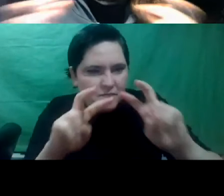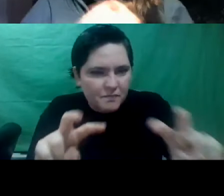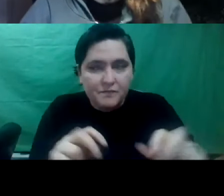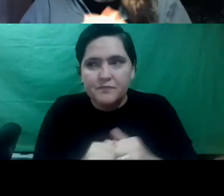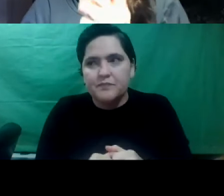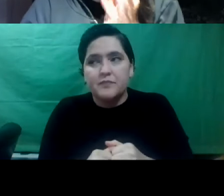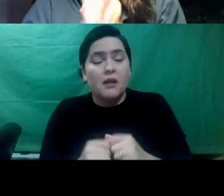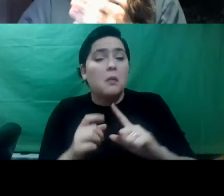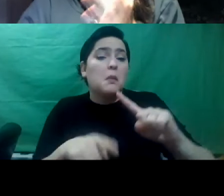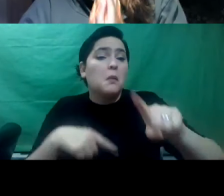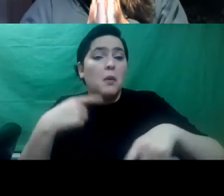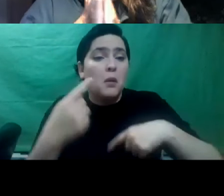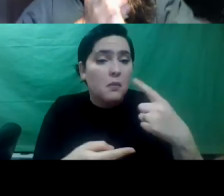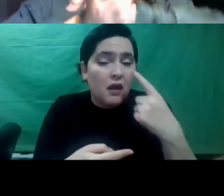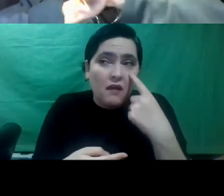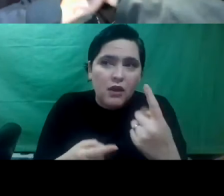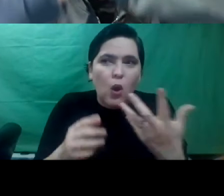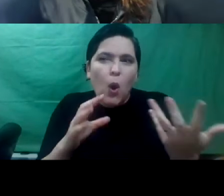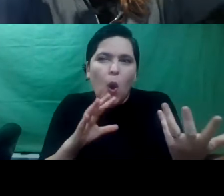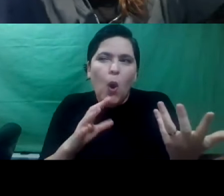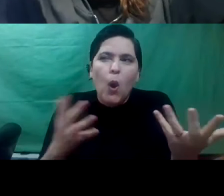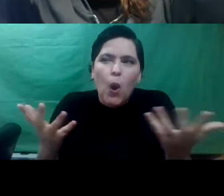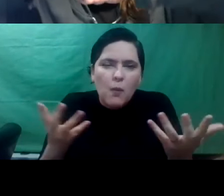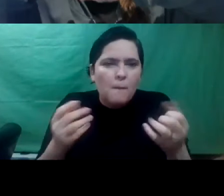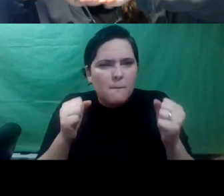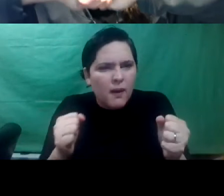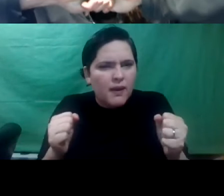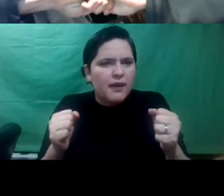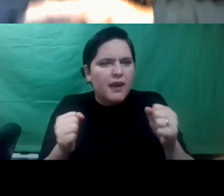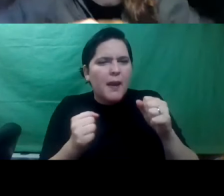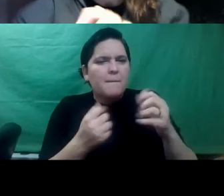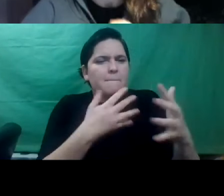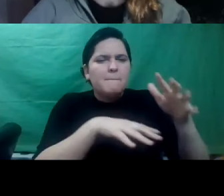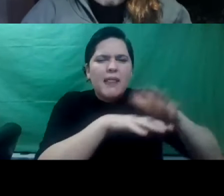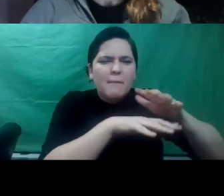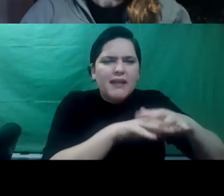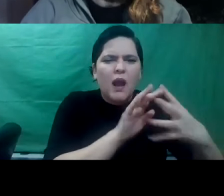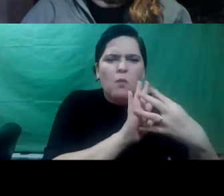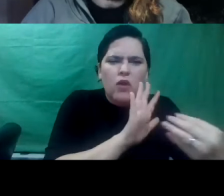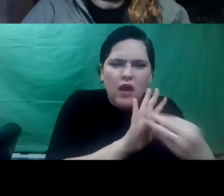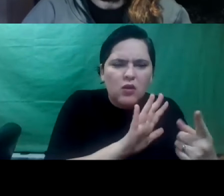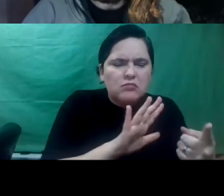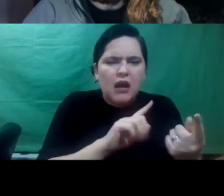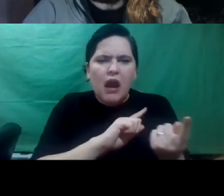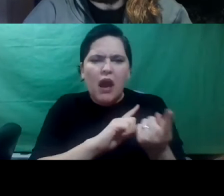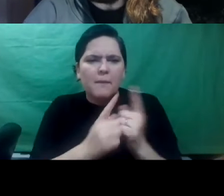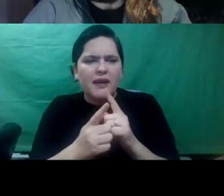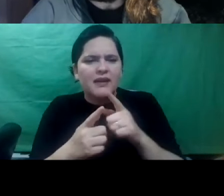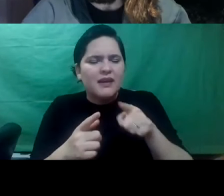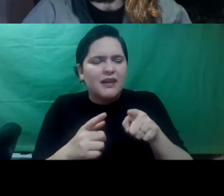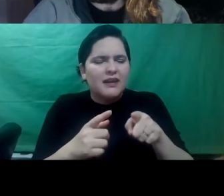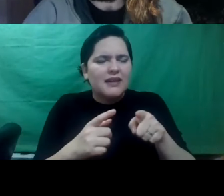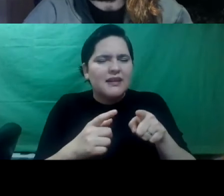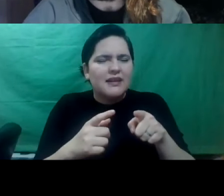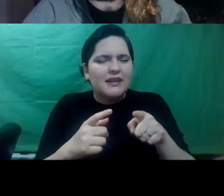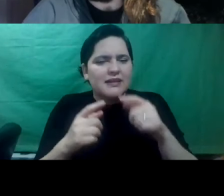Luego, entonces, ¿cómo podemos aproximarnos desde los modelos matemáticos y los sistemas dinámicos a la actividad del cerebro completo? Y para